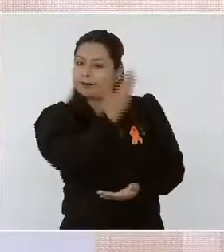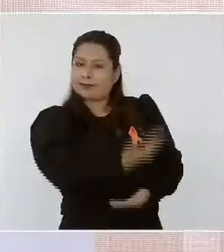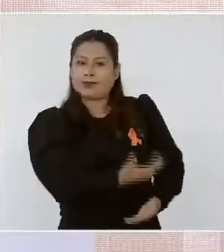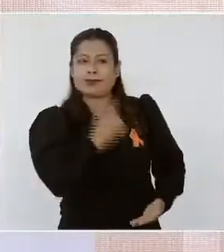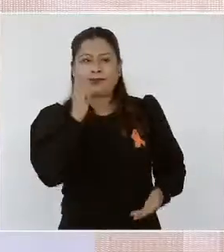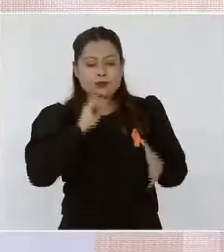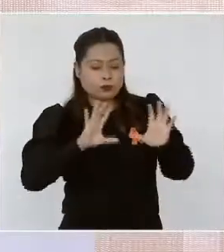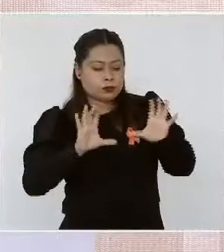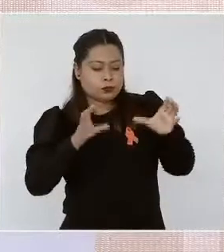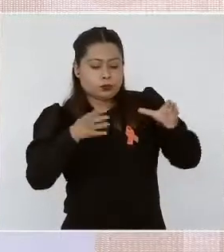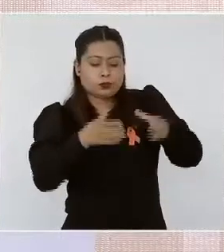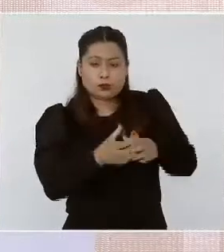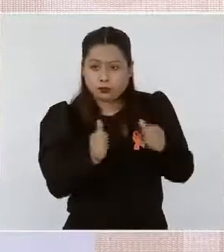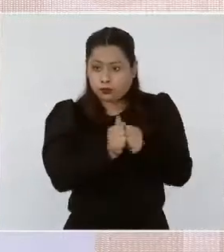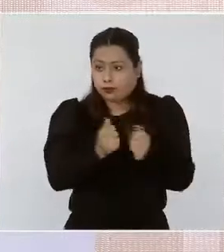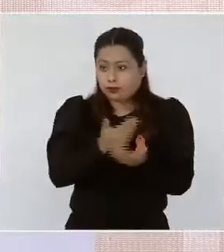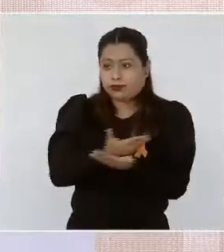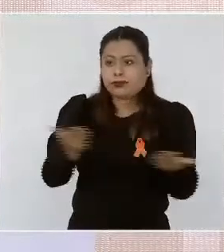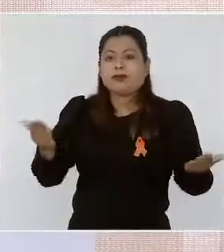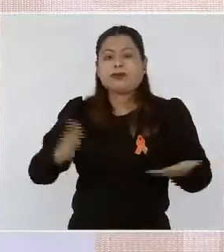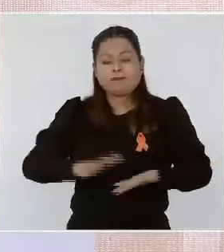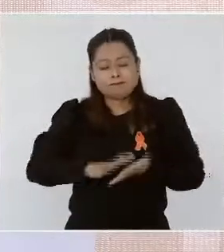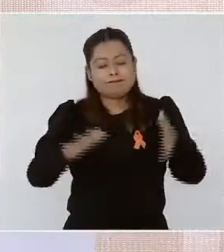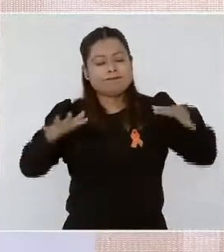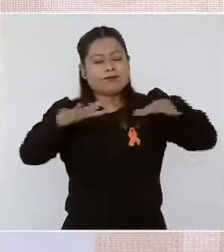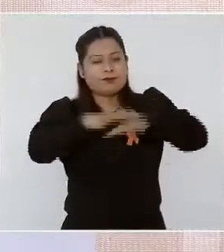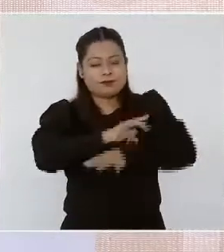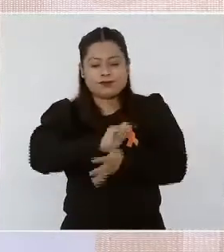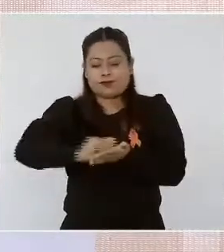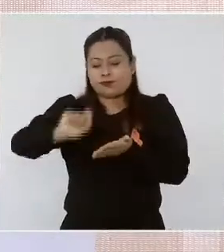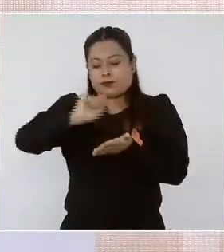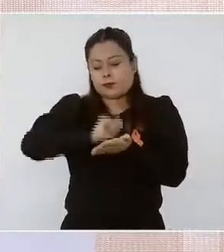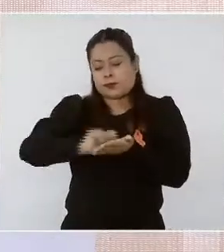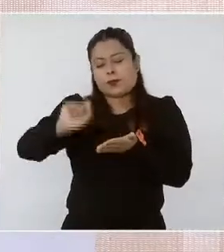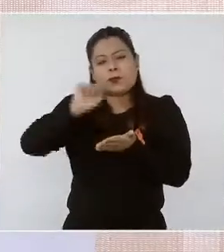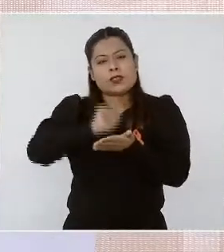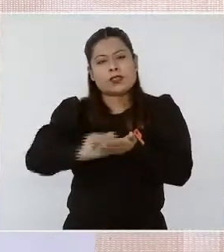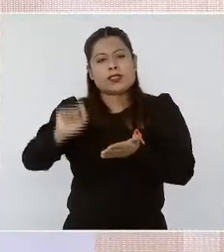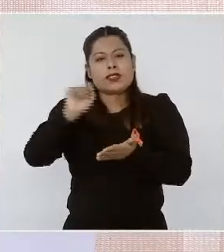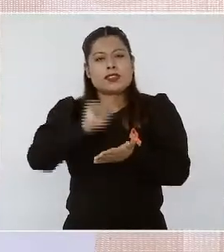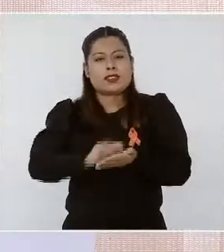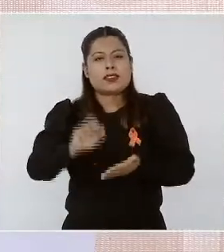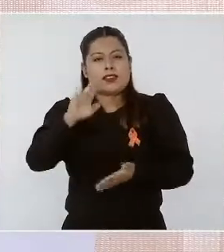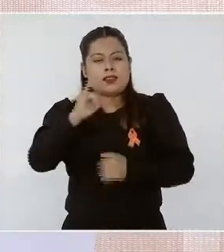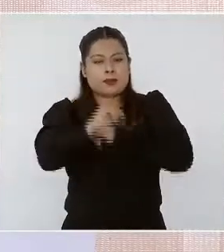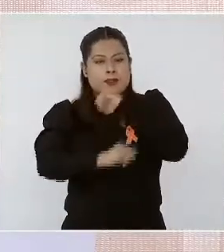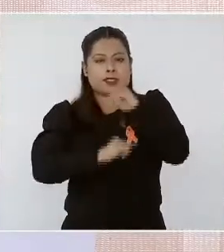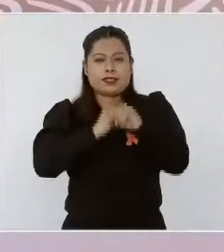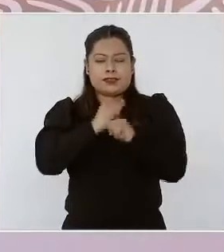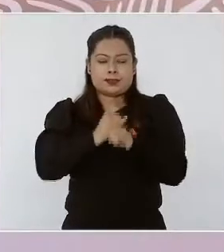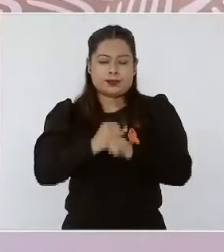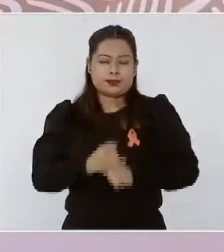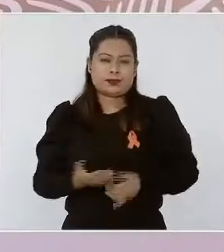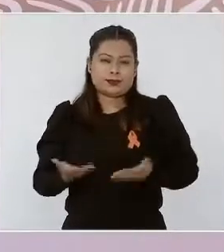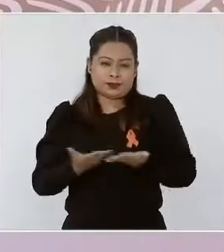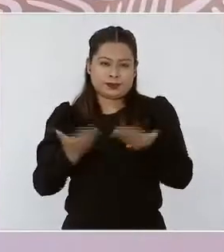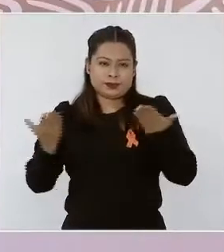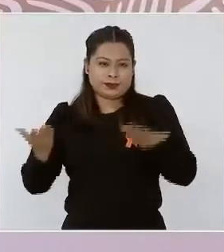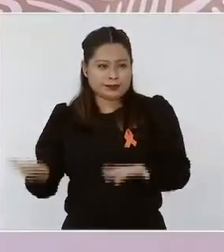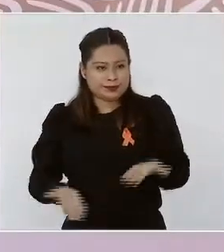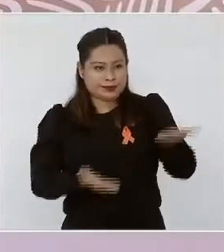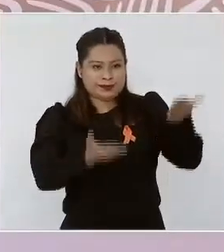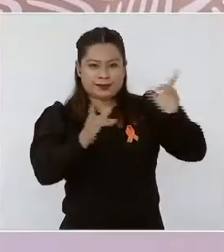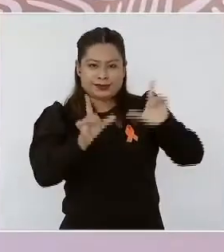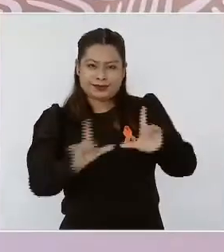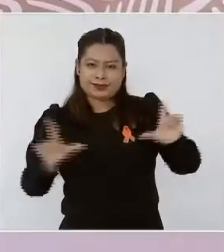de una comunidad como la de ustedes, se convirtió en una escritora de renombre internacional. Vamos a